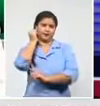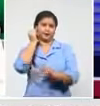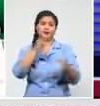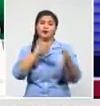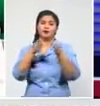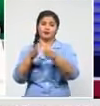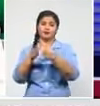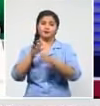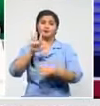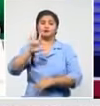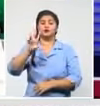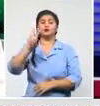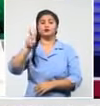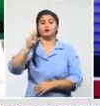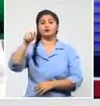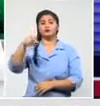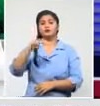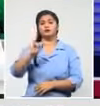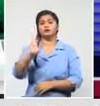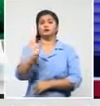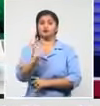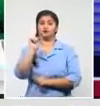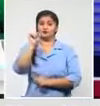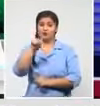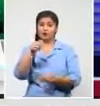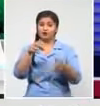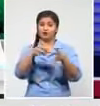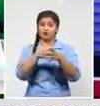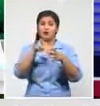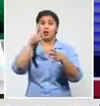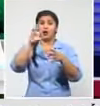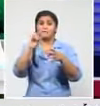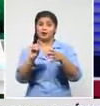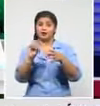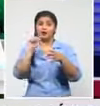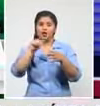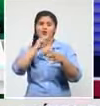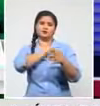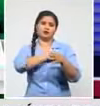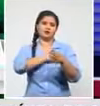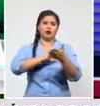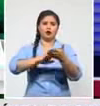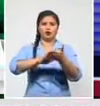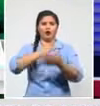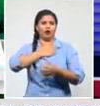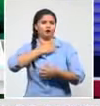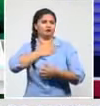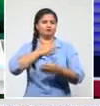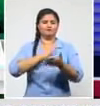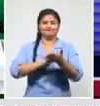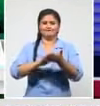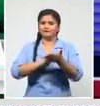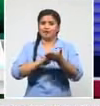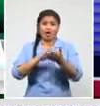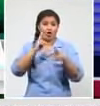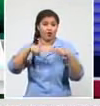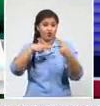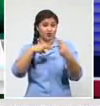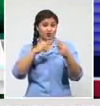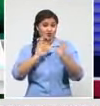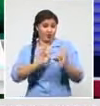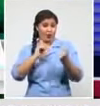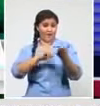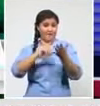52,6% de los casos diagnosticados, 20 de los 38 totalmente asintomáticos en el momento del diagnóstico. Y